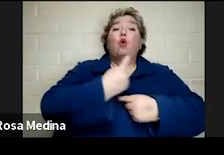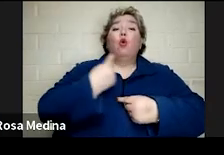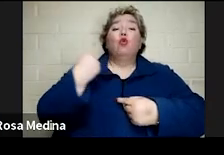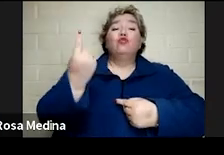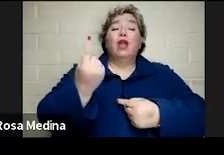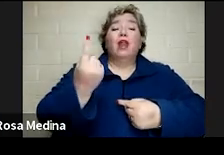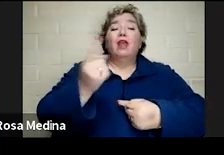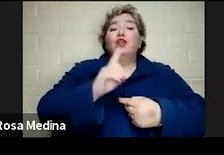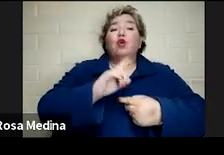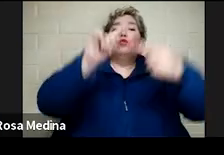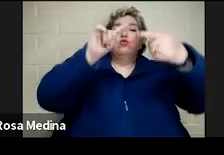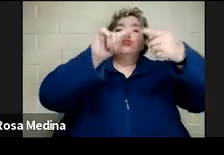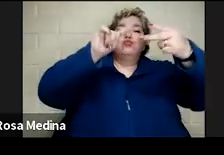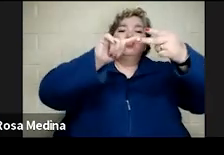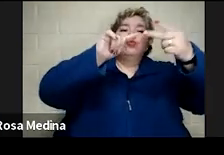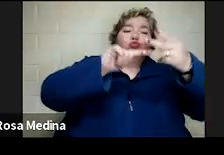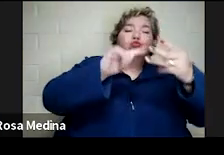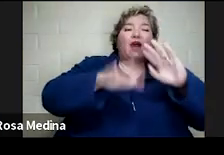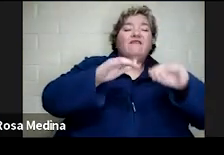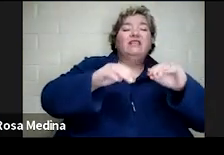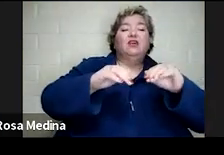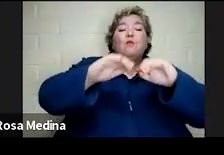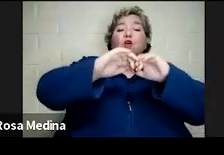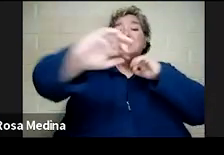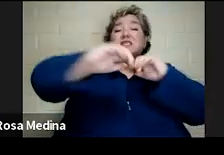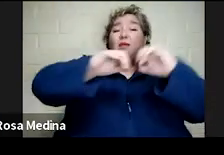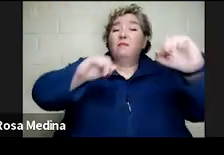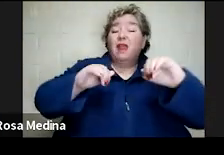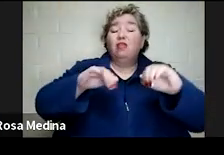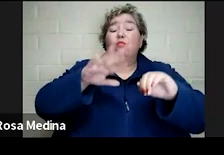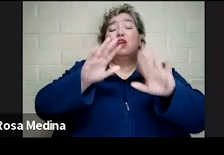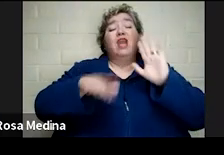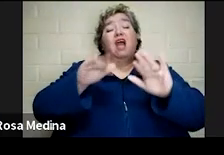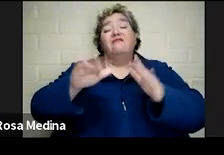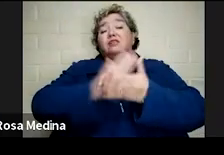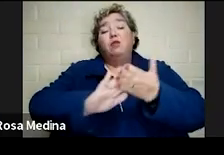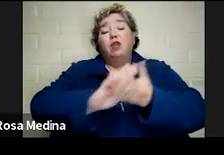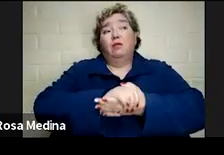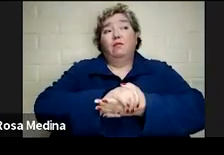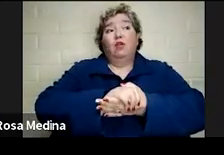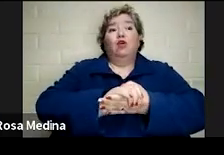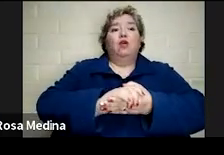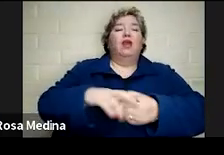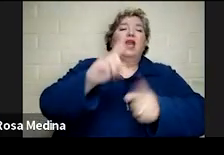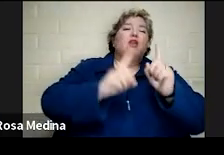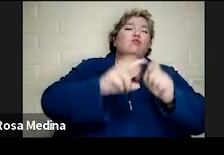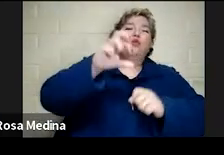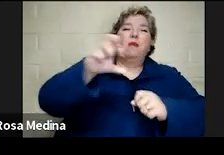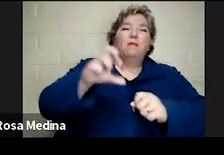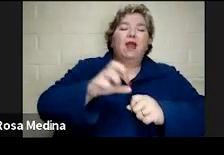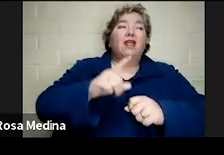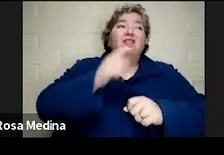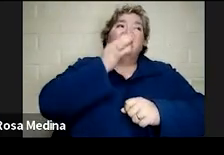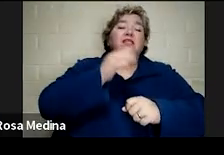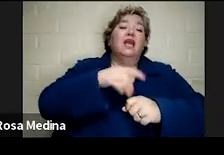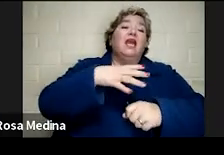cada área por separado, como muchas veces se ve, porque puede pasar, por ejemplo, que hay un niño que los papás dicen, no sé, tiene un problema de memoria porque siempre